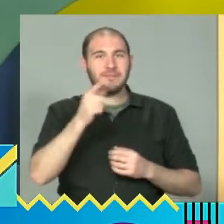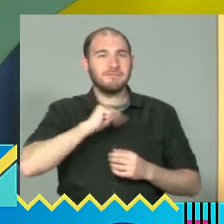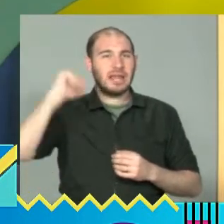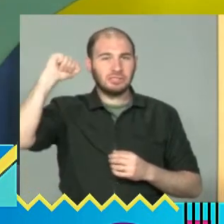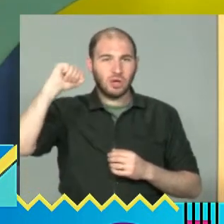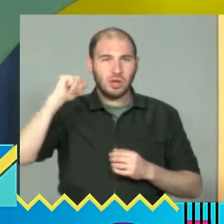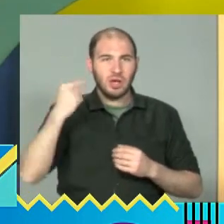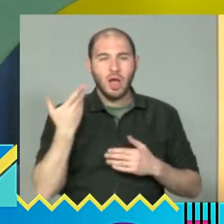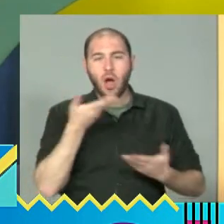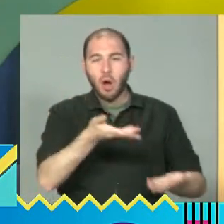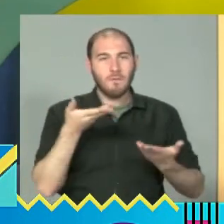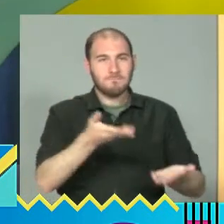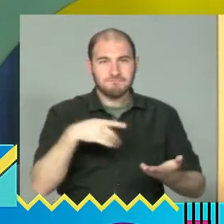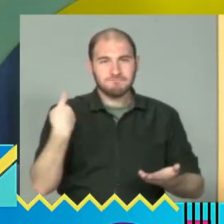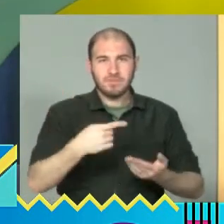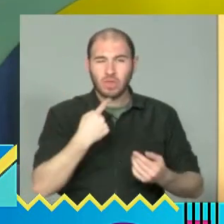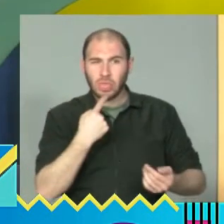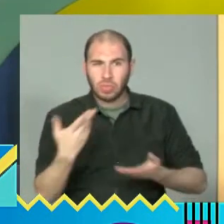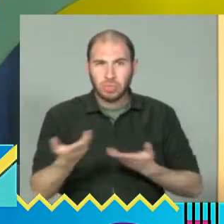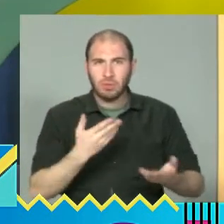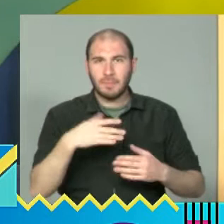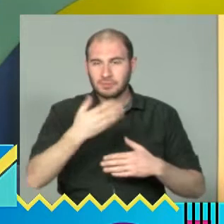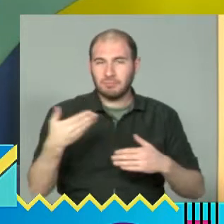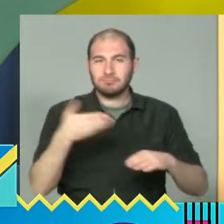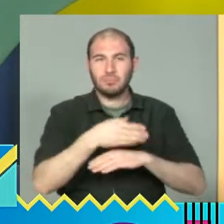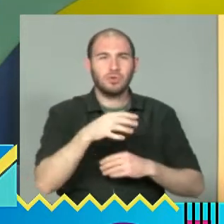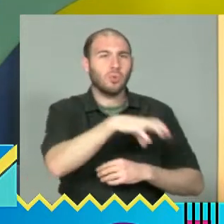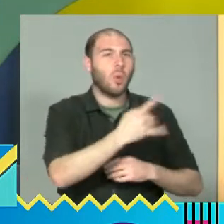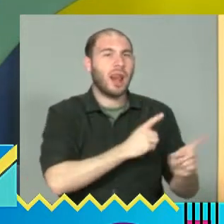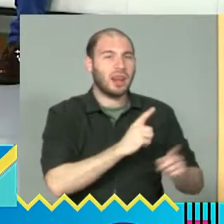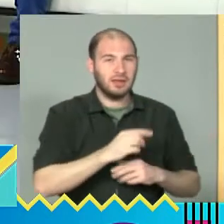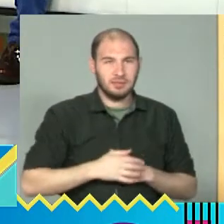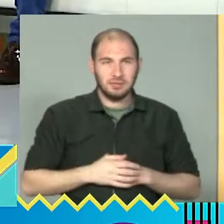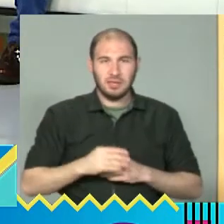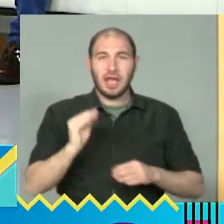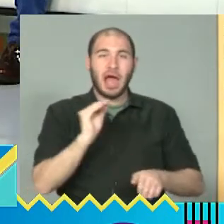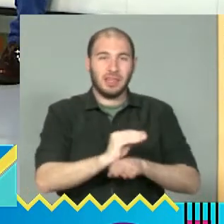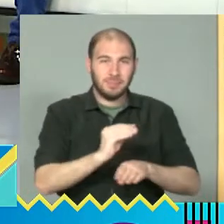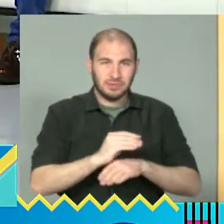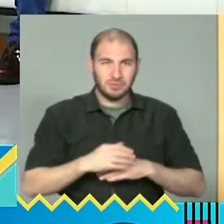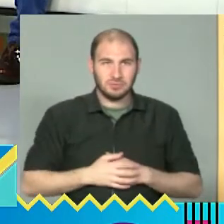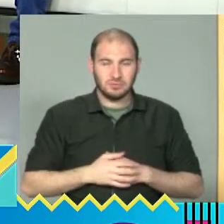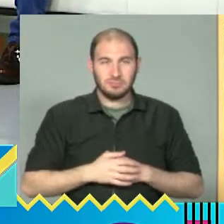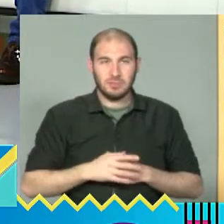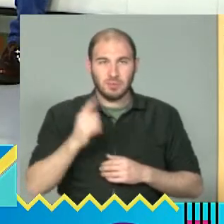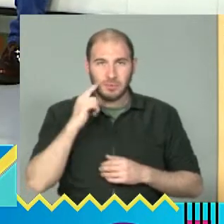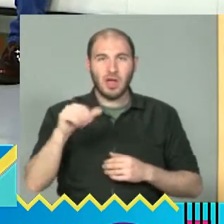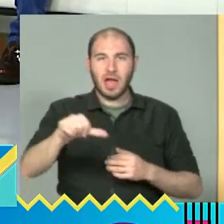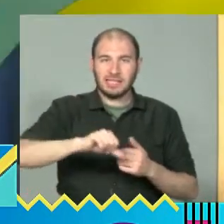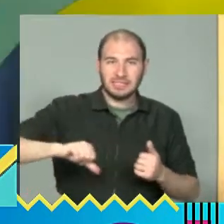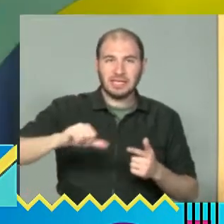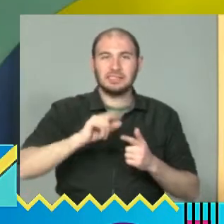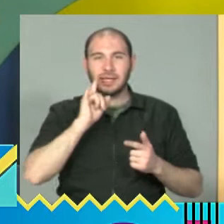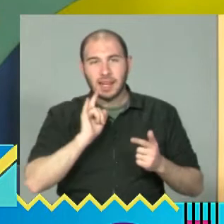inflación de oferta permanentemente, hay especulación de muchos jugadores. ¿En qué sectores? Principalmente en alimentos, si ves los aceites,